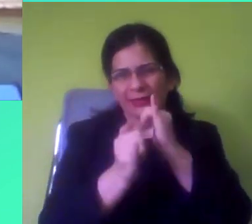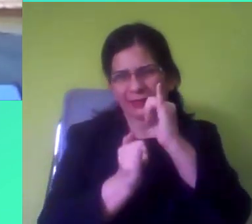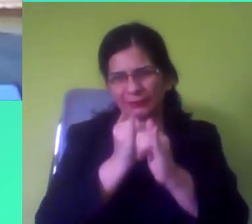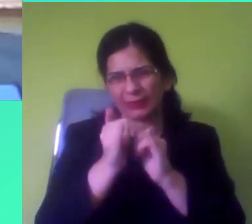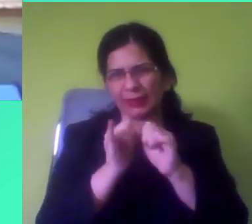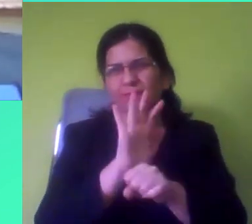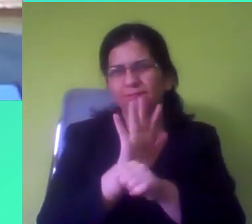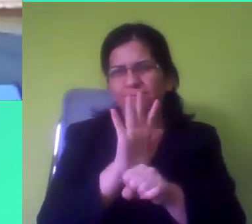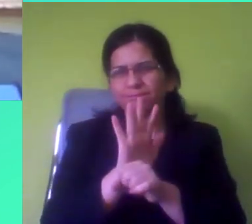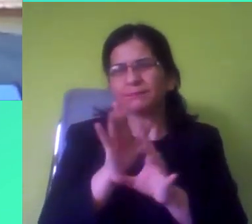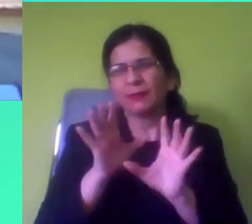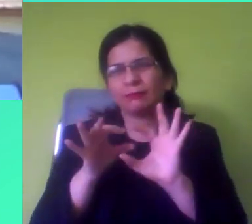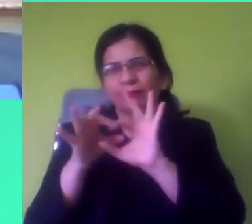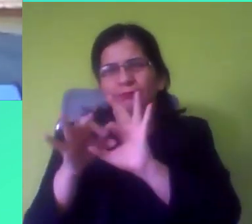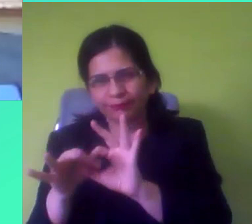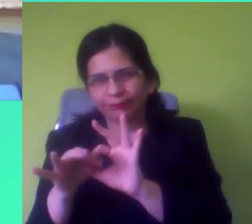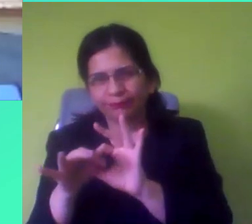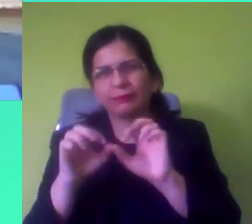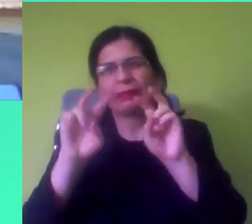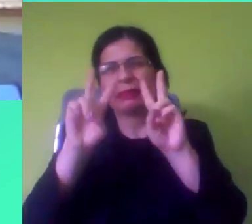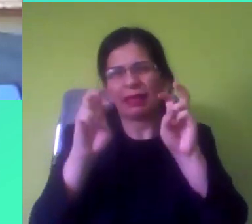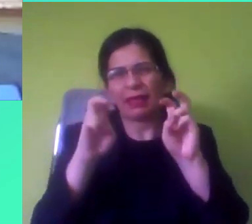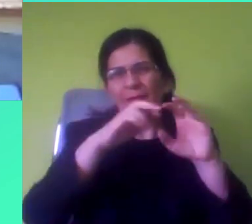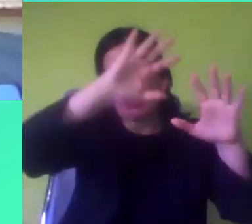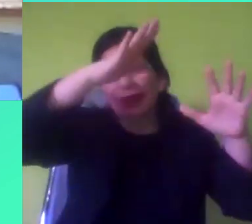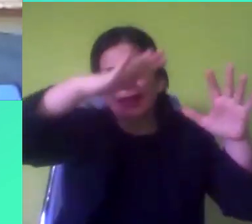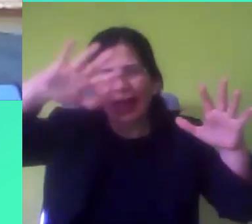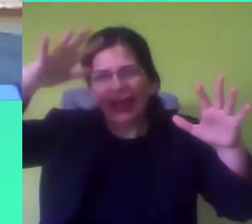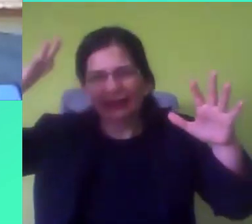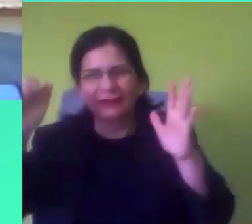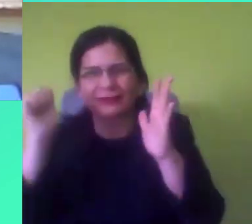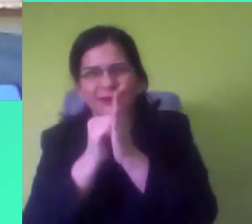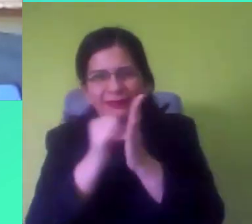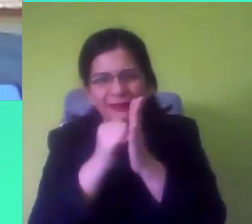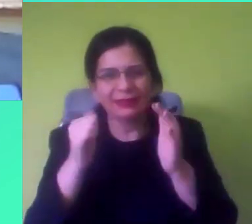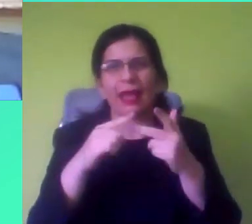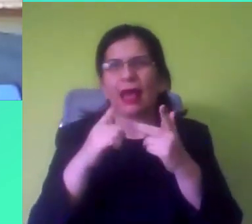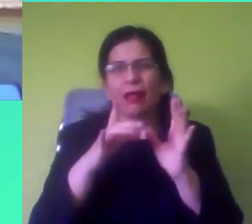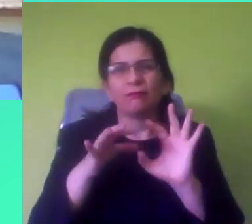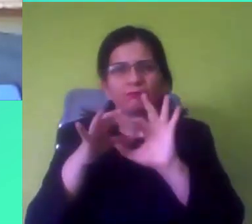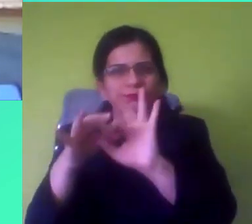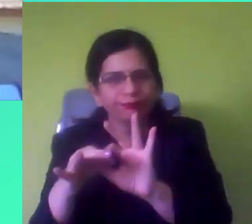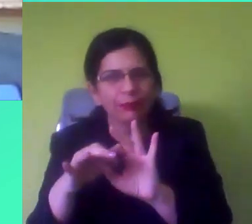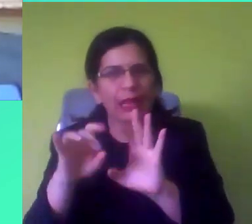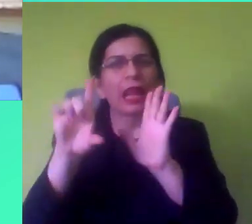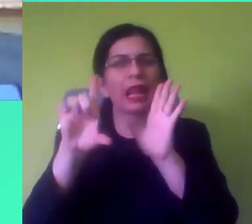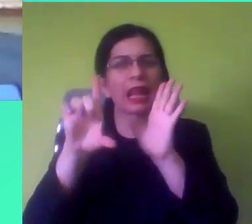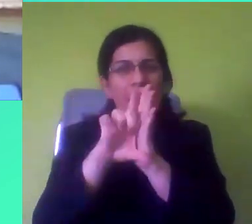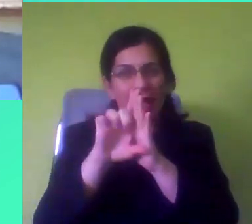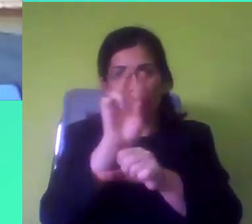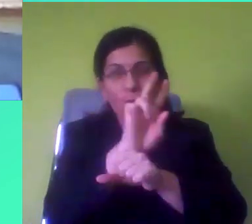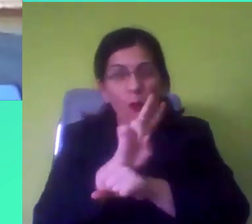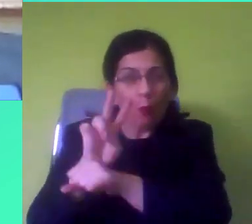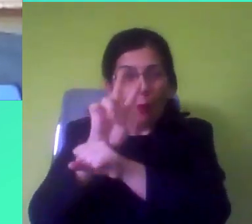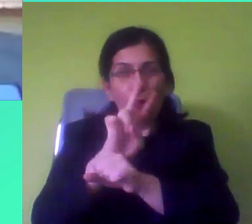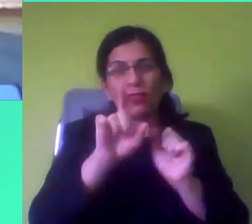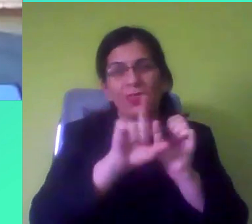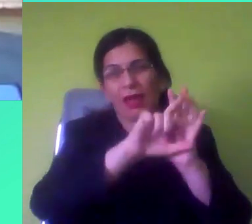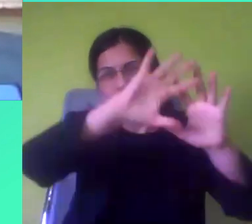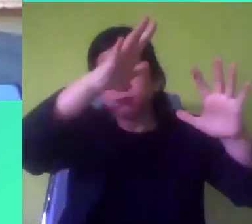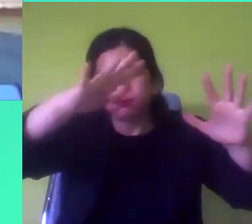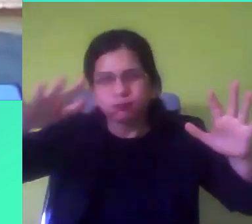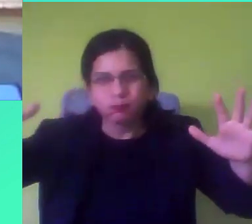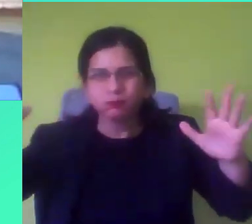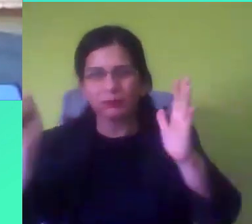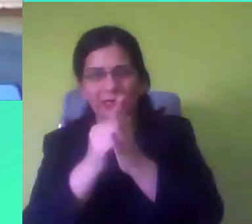asociado al Inventario Nacional de Glaciares, está asociado a la ley de protección de glaciares y de ambiente preglaciar, que